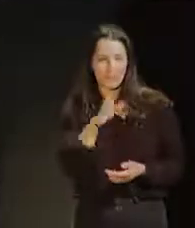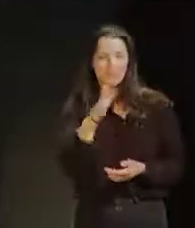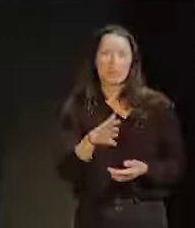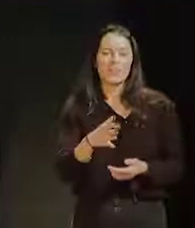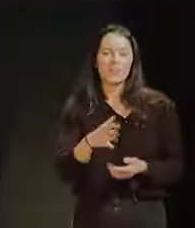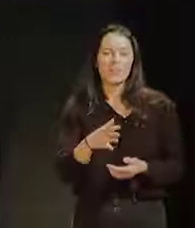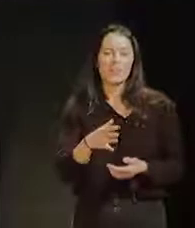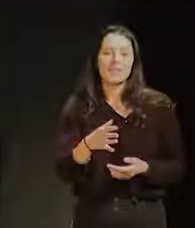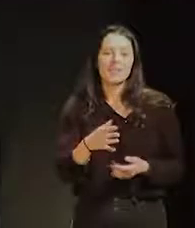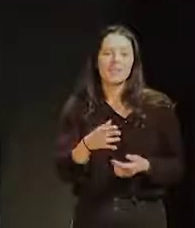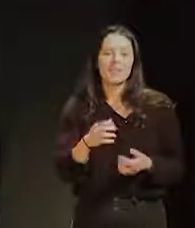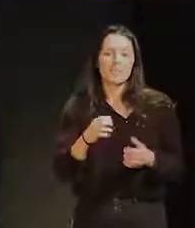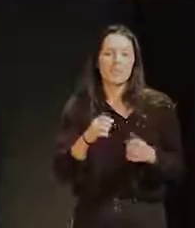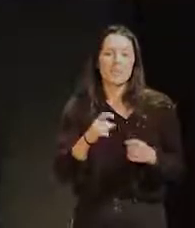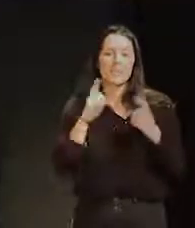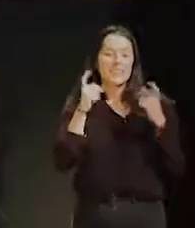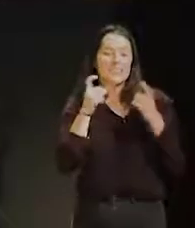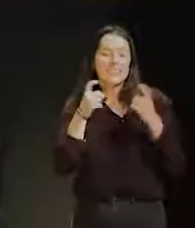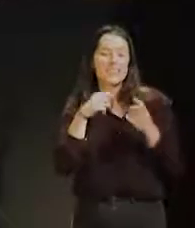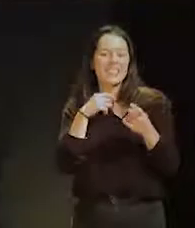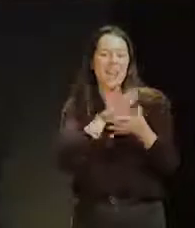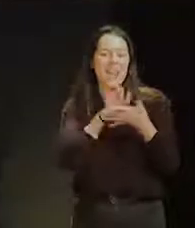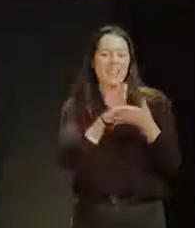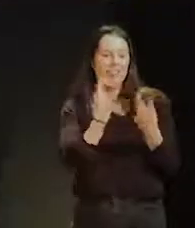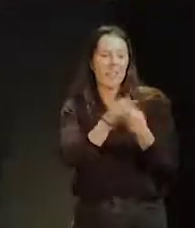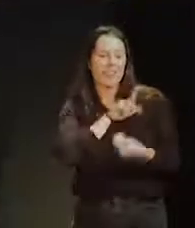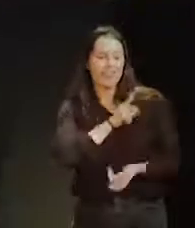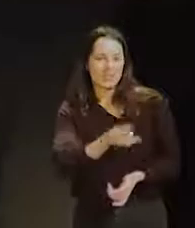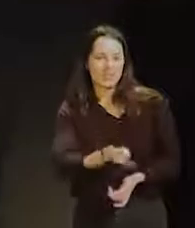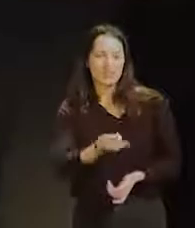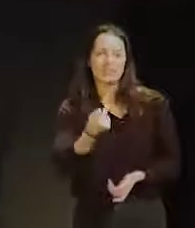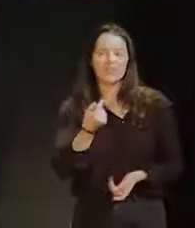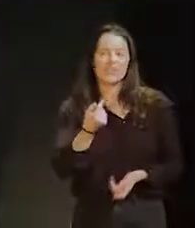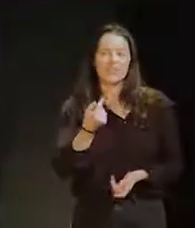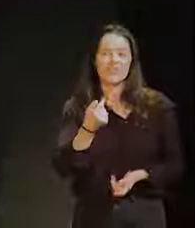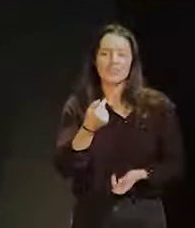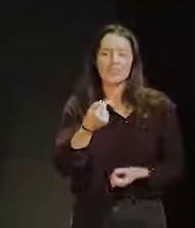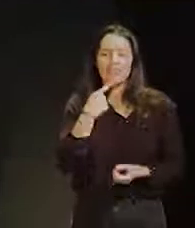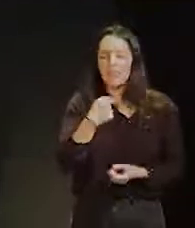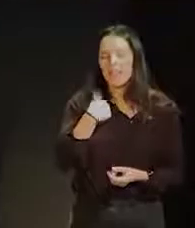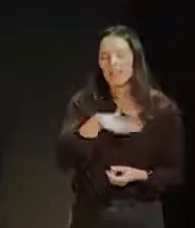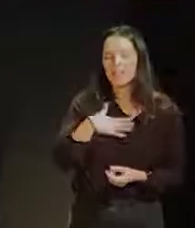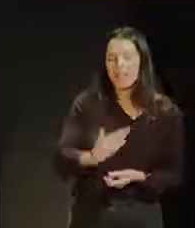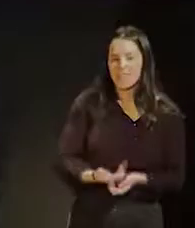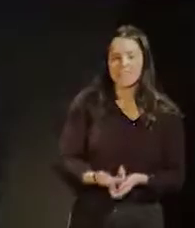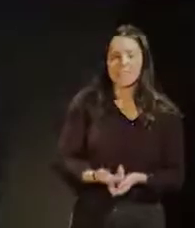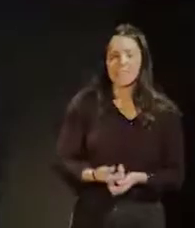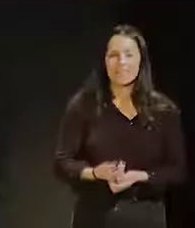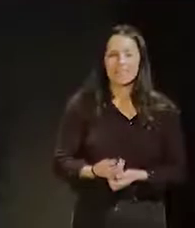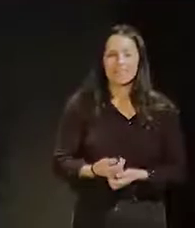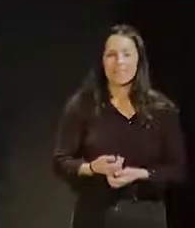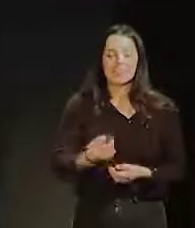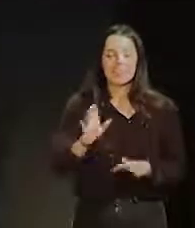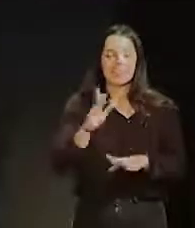pasa que van a intentar de hablar con nosotros y está guay esto. Y, pero no hemos